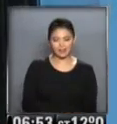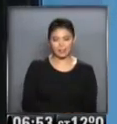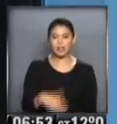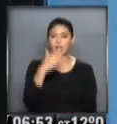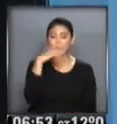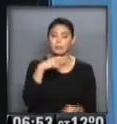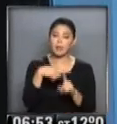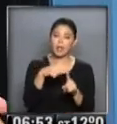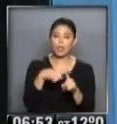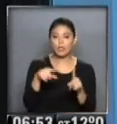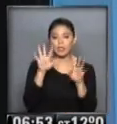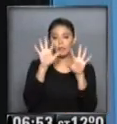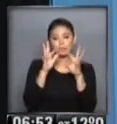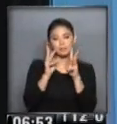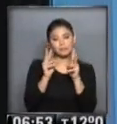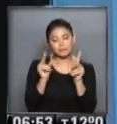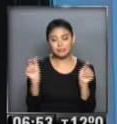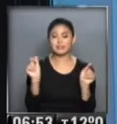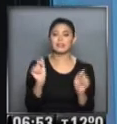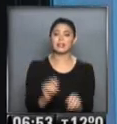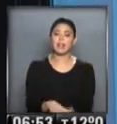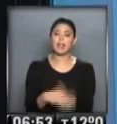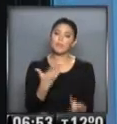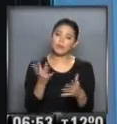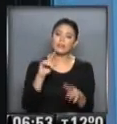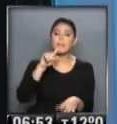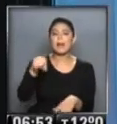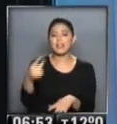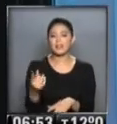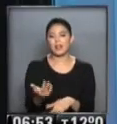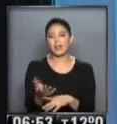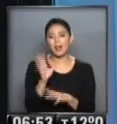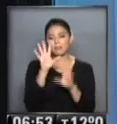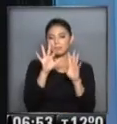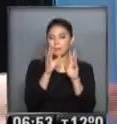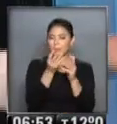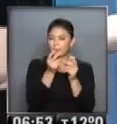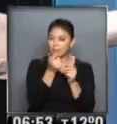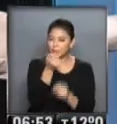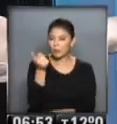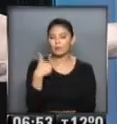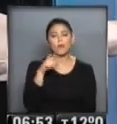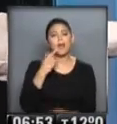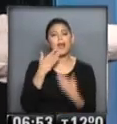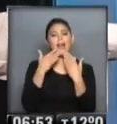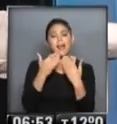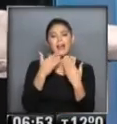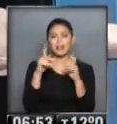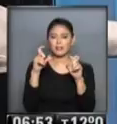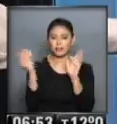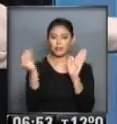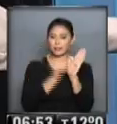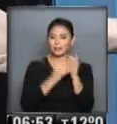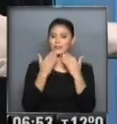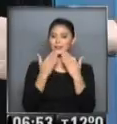esto. Después del mediodía va a aflojar un poquito y ahí, bueno, mañana ya habría un poco menos, Leandra, pero gracias por compartir este